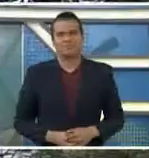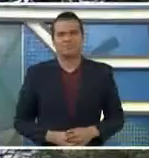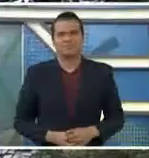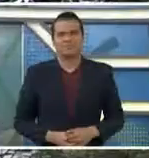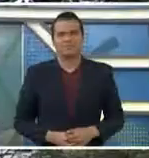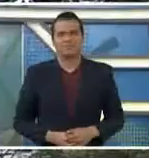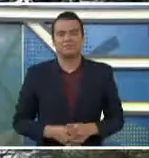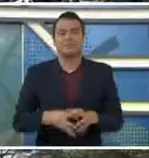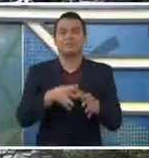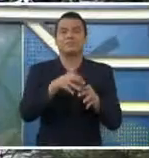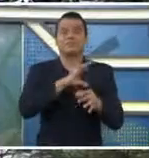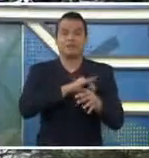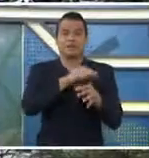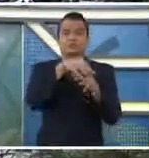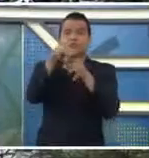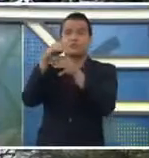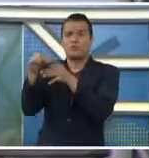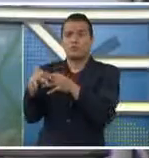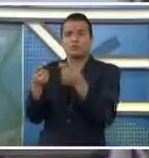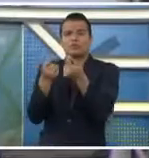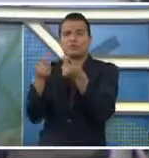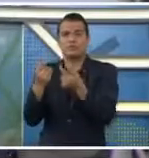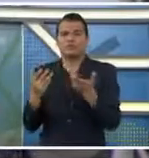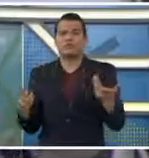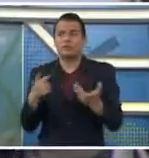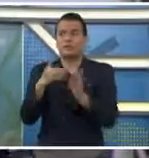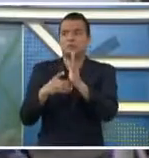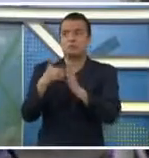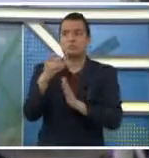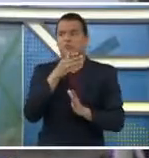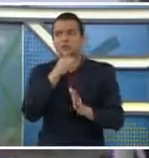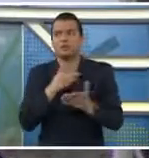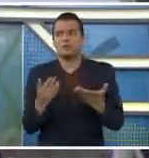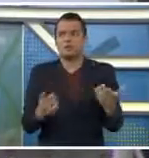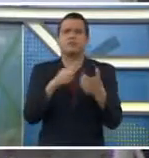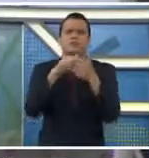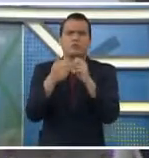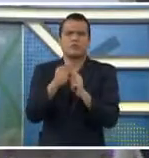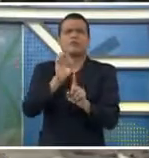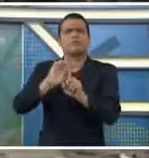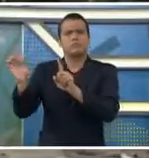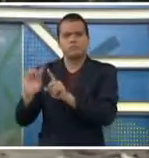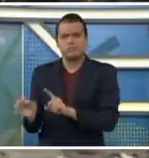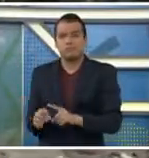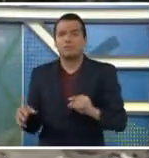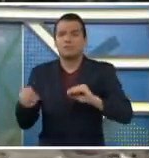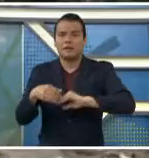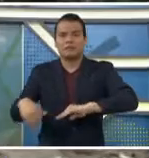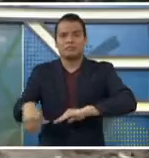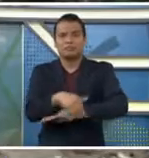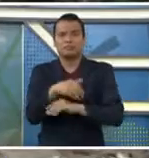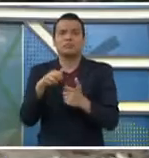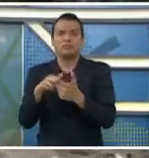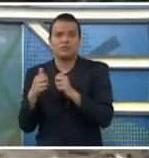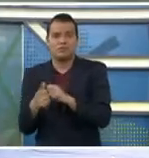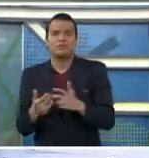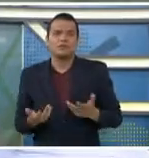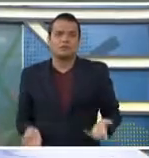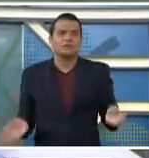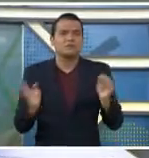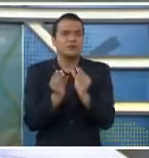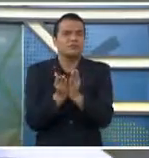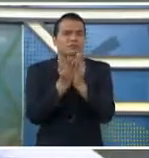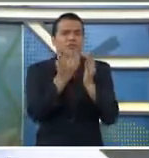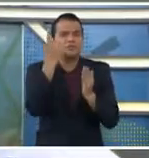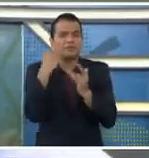Los corregimientos de Cali son los más rezagados en materia de desarrollo. Tienen problemas en temas como infraestructura vial, acceso a la educación y a la salud.